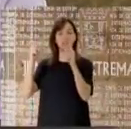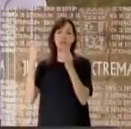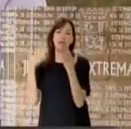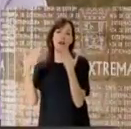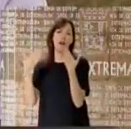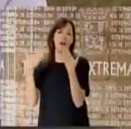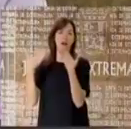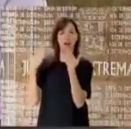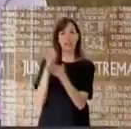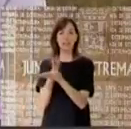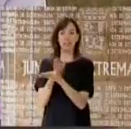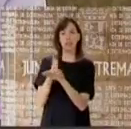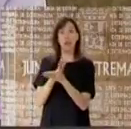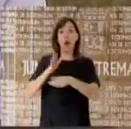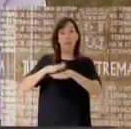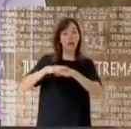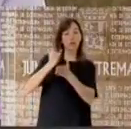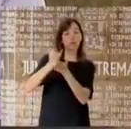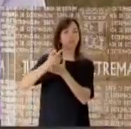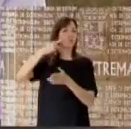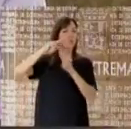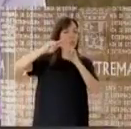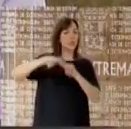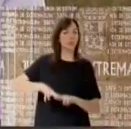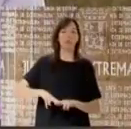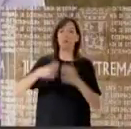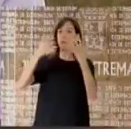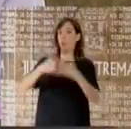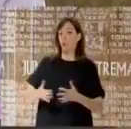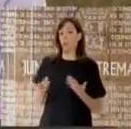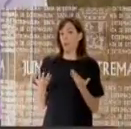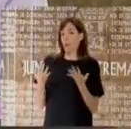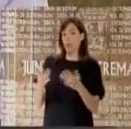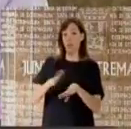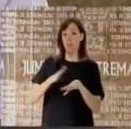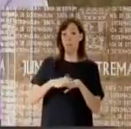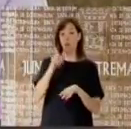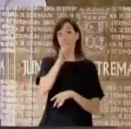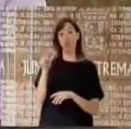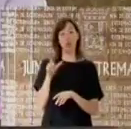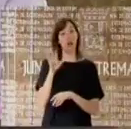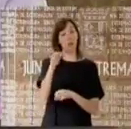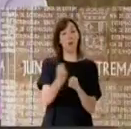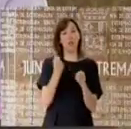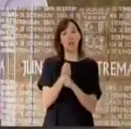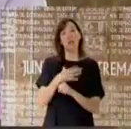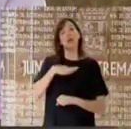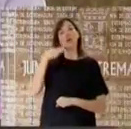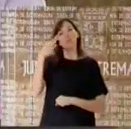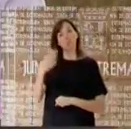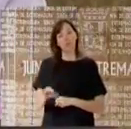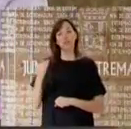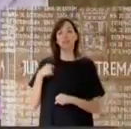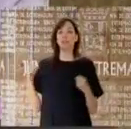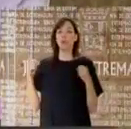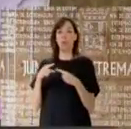peritaciones y las valoraciones se hagan lo más rápido posible para que los agricultores y agricultoras puedan recibir lo que tengan asegurado.